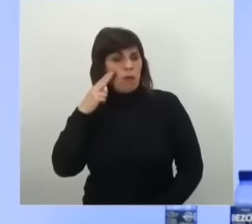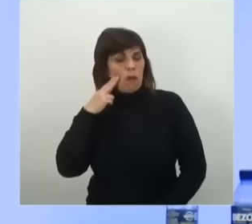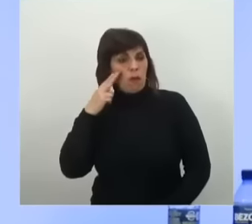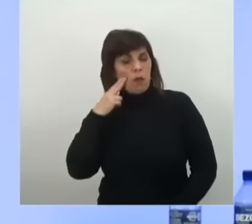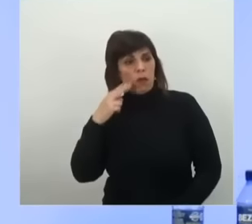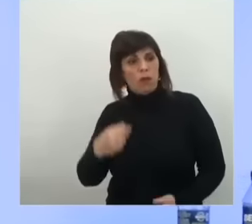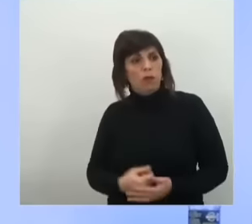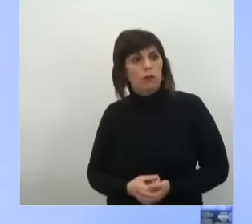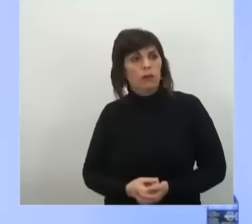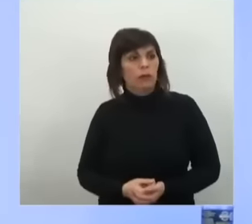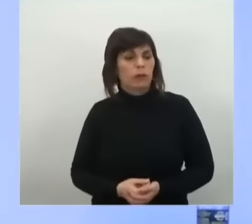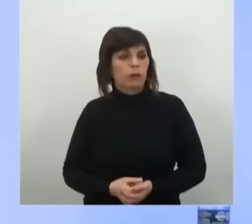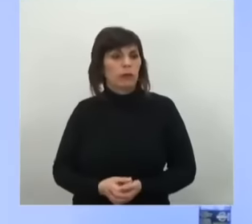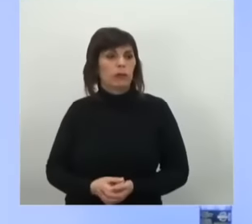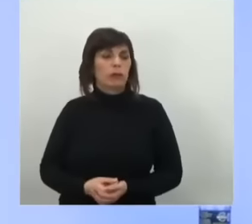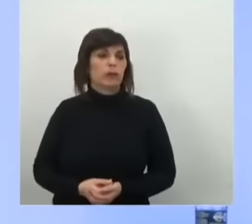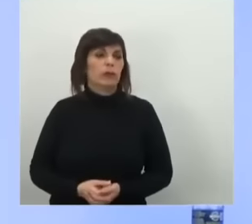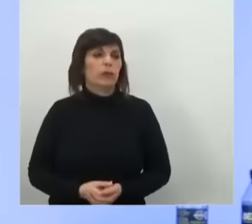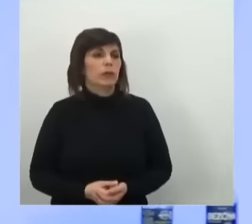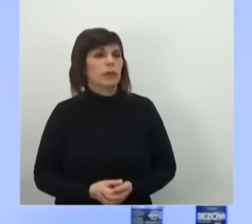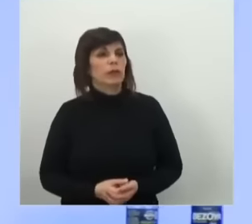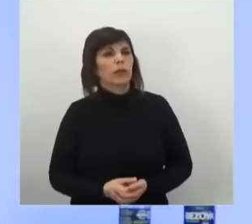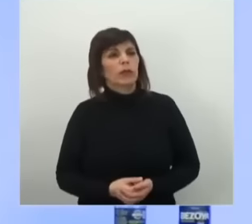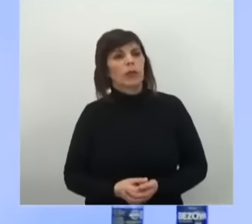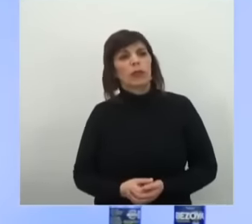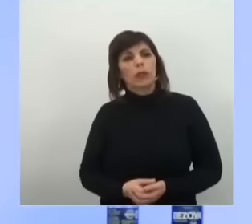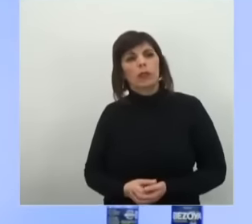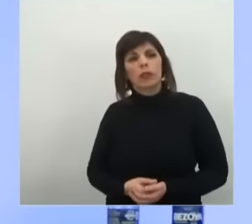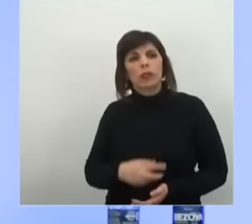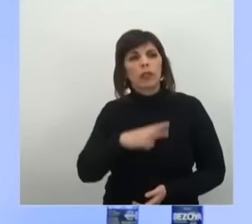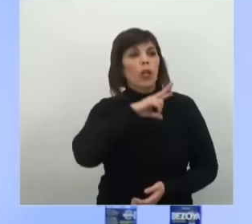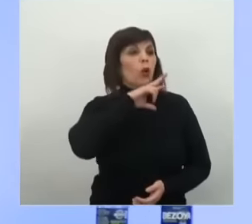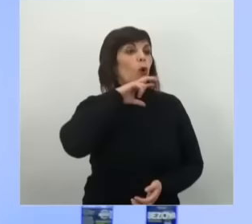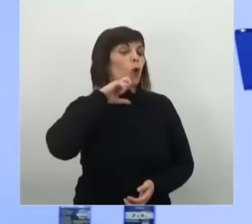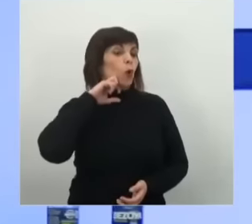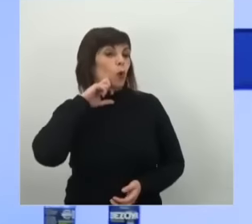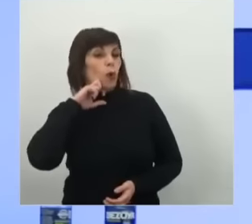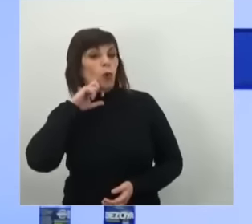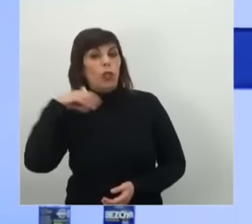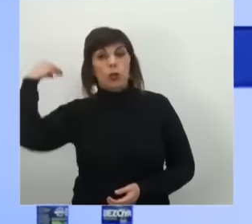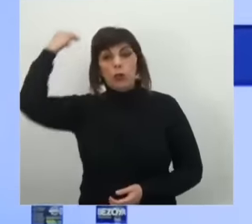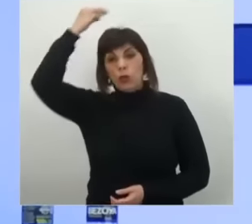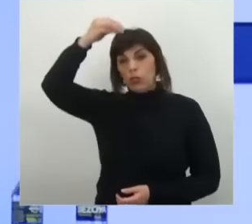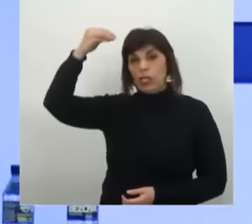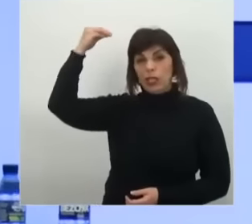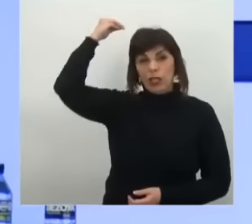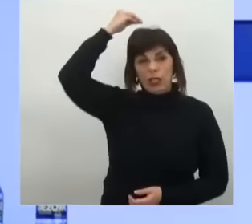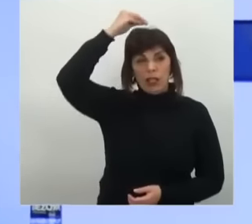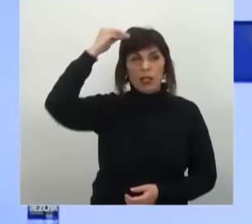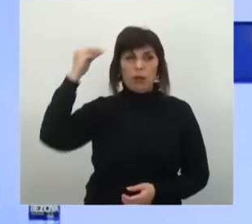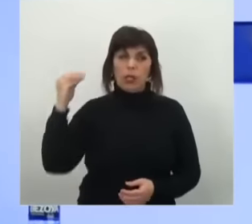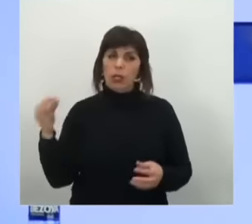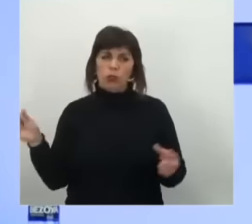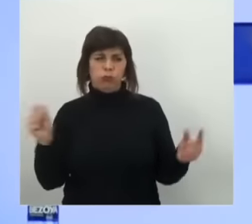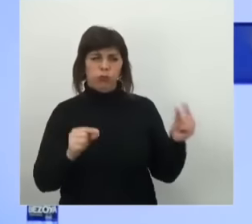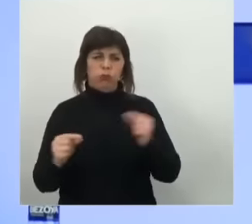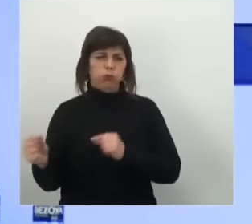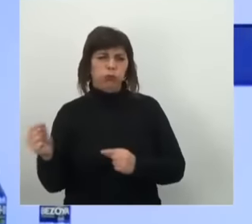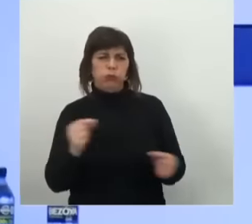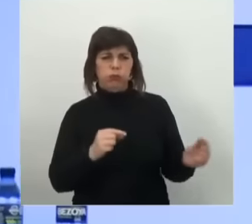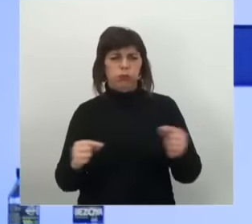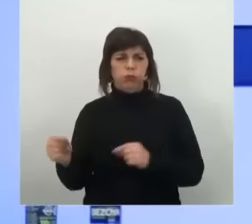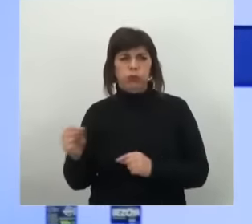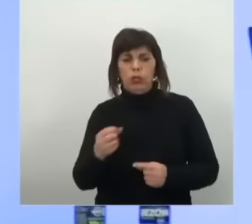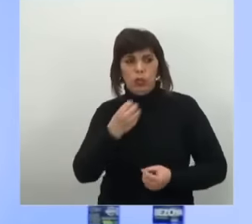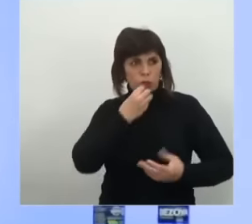debía dinero no eran tan amigos ustedes saben que entre judíos y árabes nos llevamos muy poco o sea cuestiones de negocios bien cuando todo